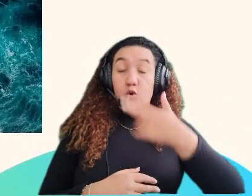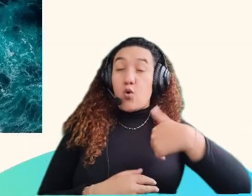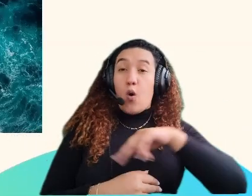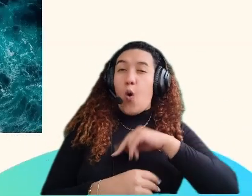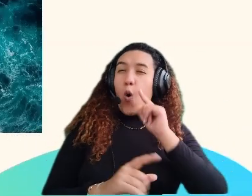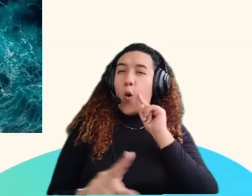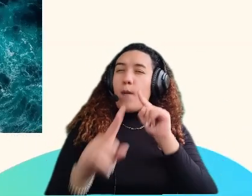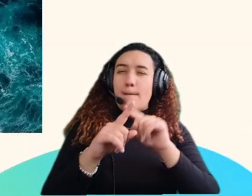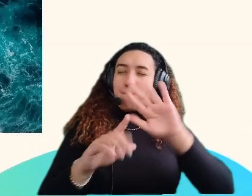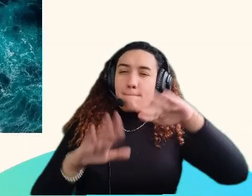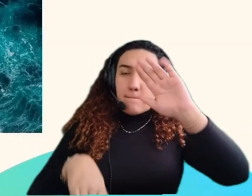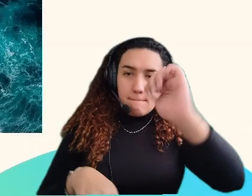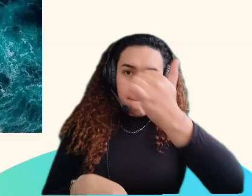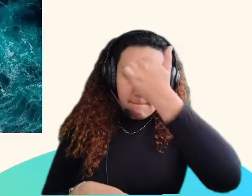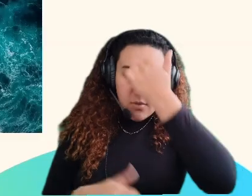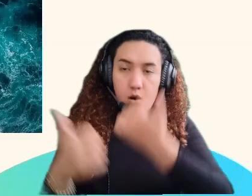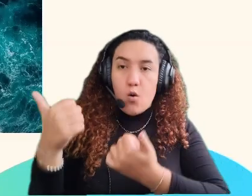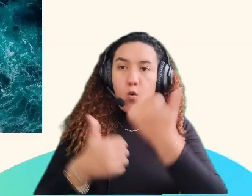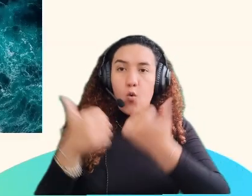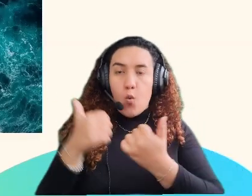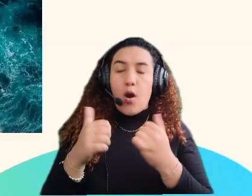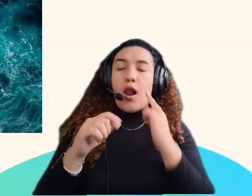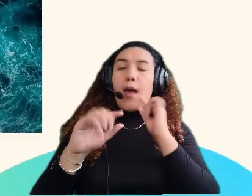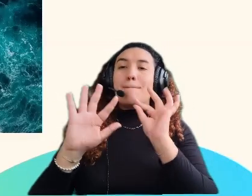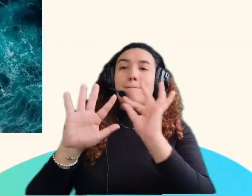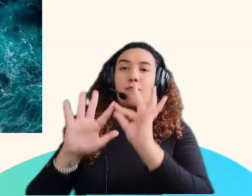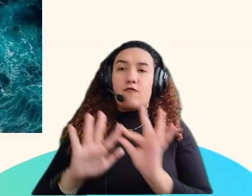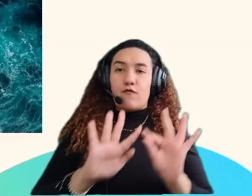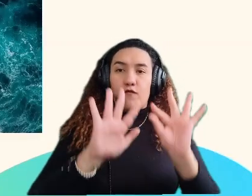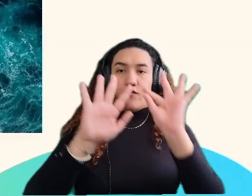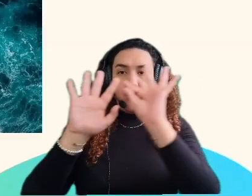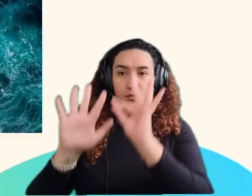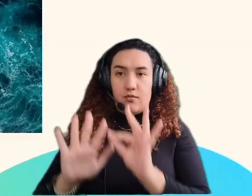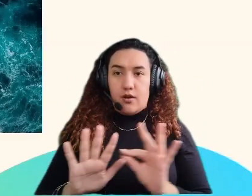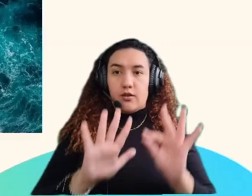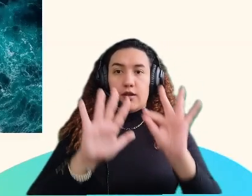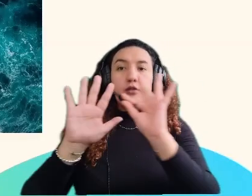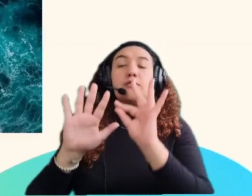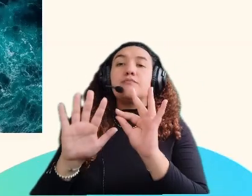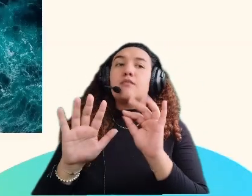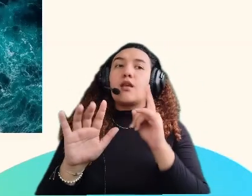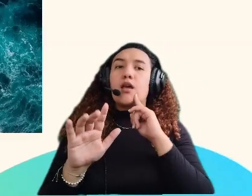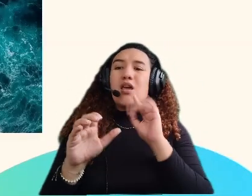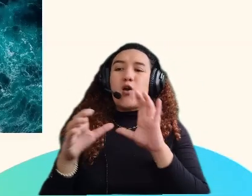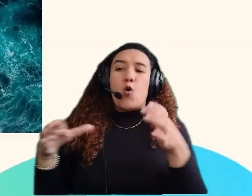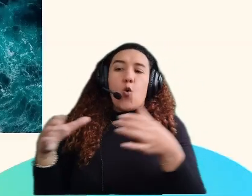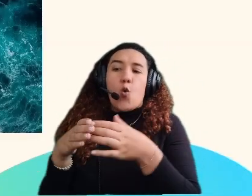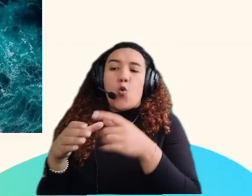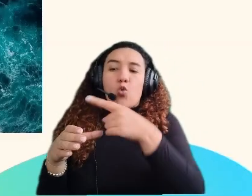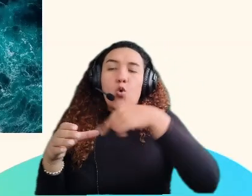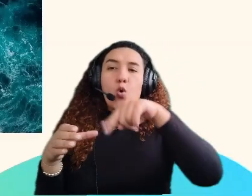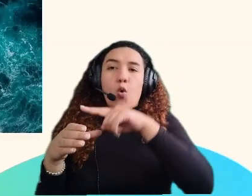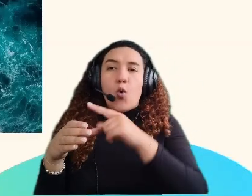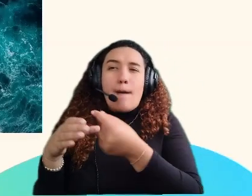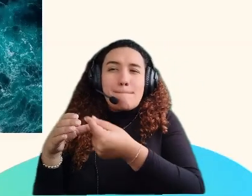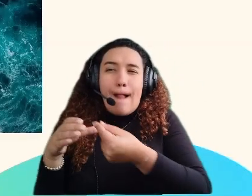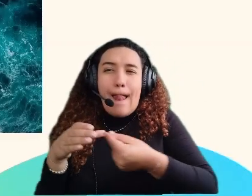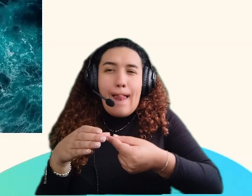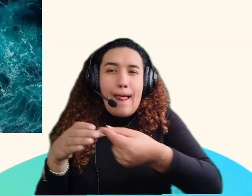esencial dentro de estos ecosistemas marinos, el fitoplancton, un conjunto de microorganismos